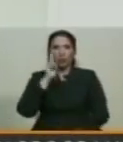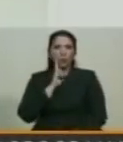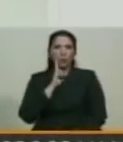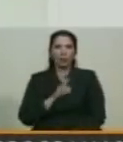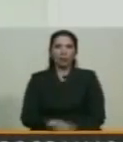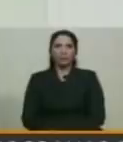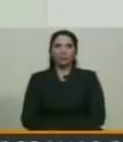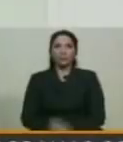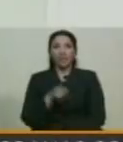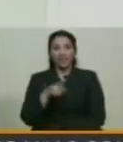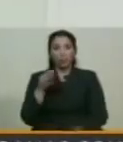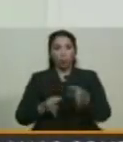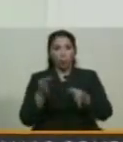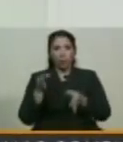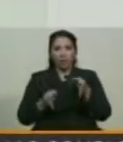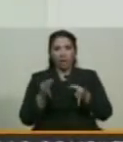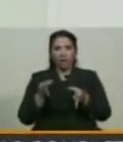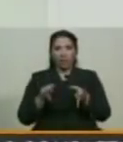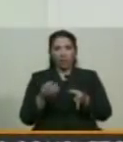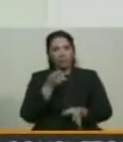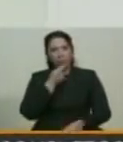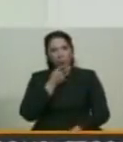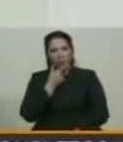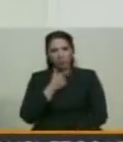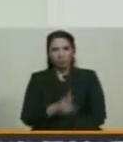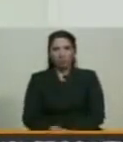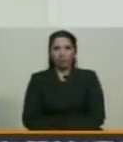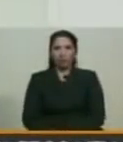ha sido una jornada hermosa